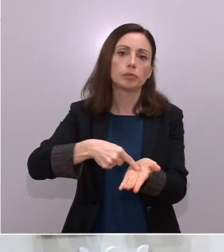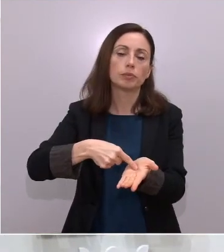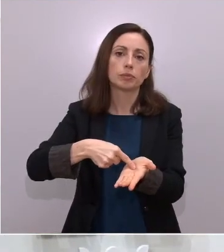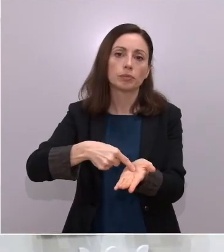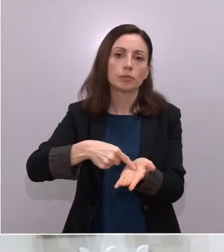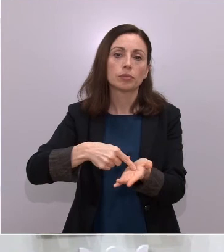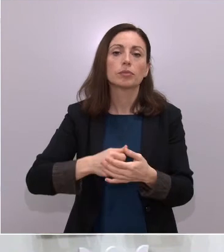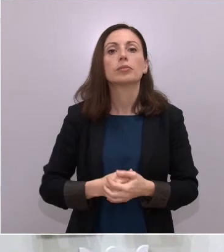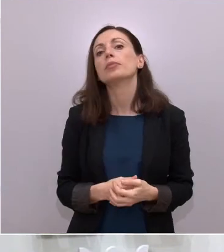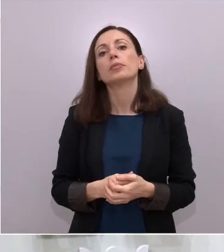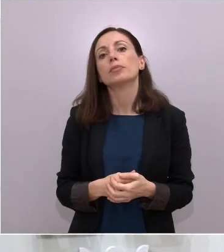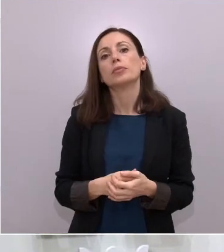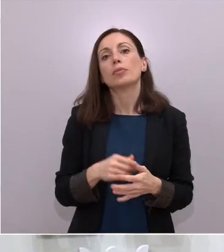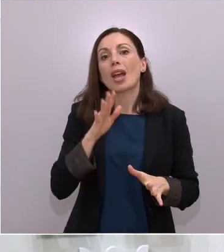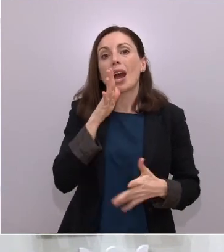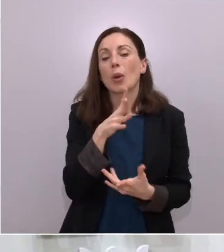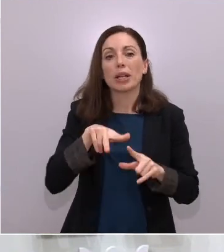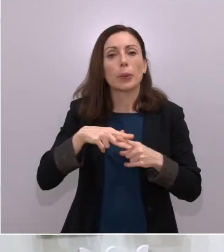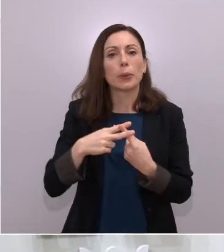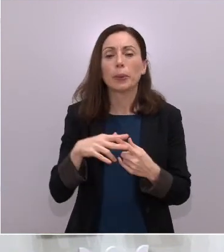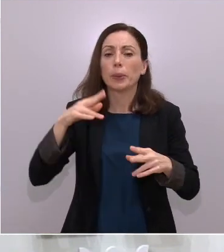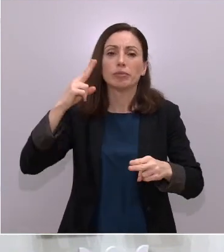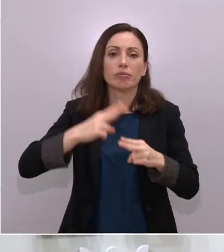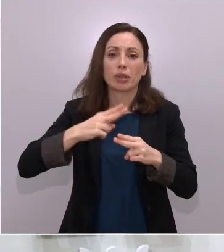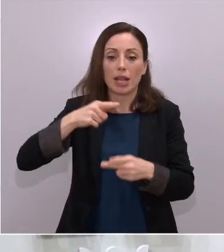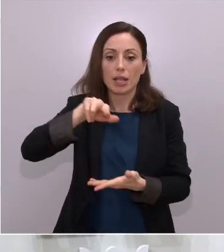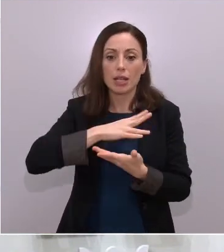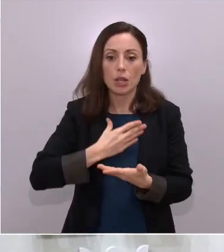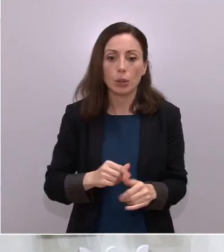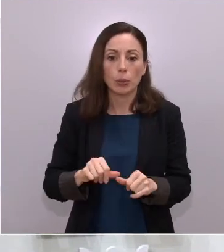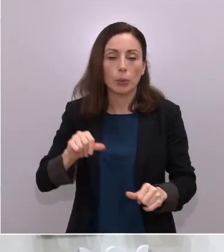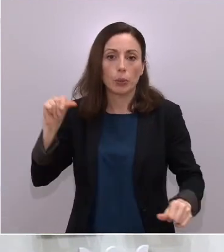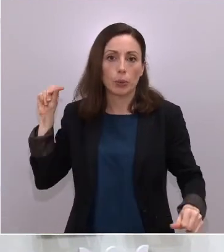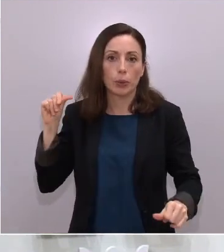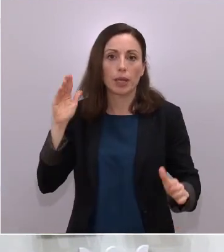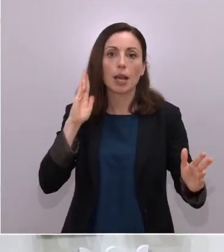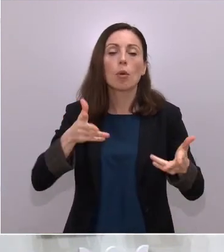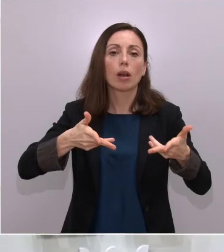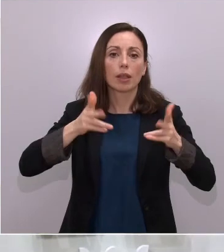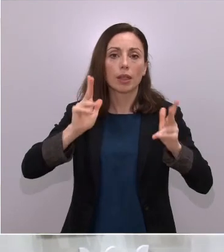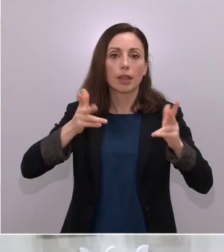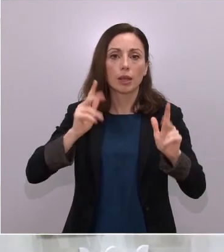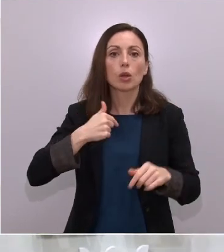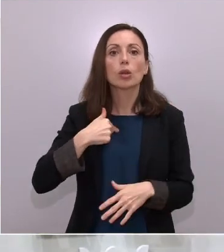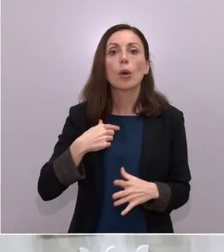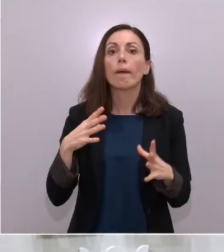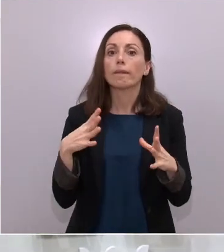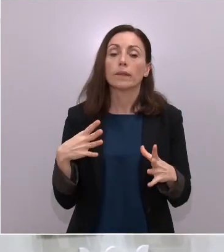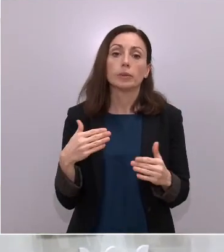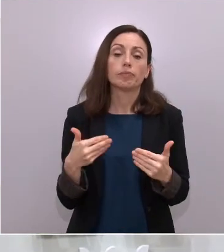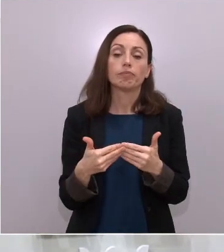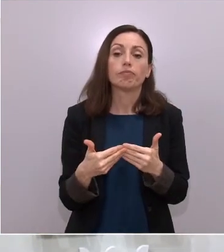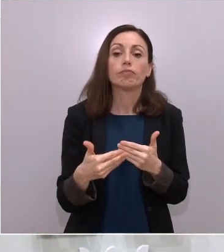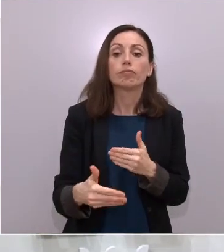el momento de mayor dificultad por el que ha pasado la región de Murcia durante la democracia. Yo espero que los